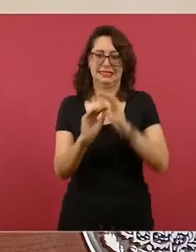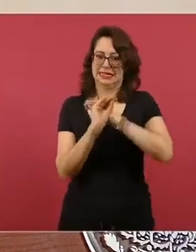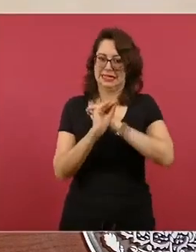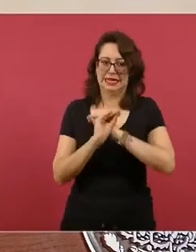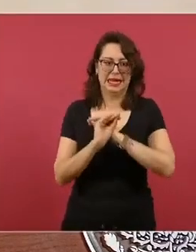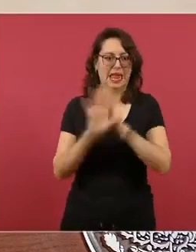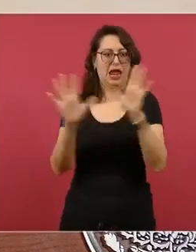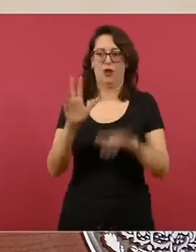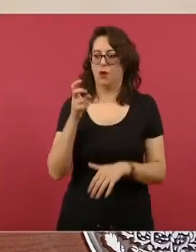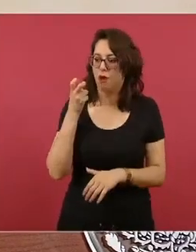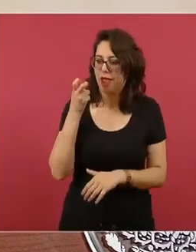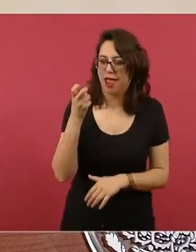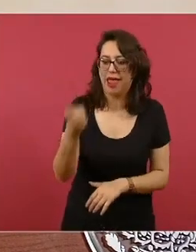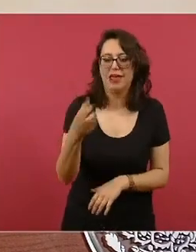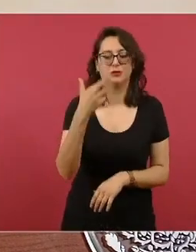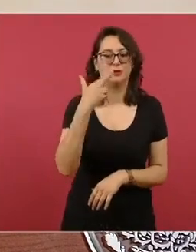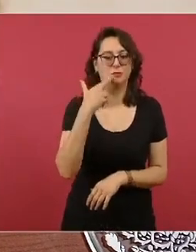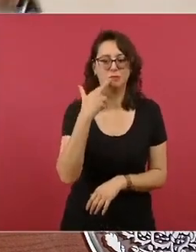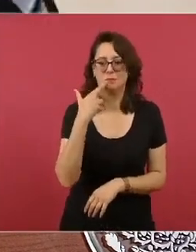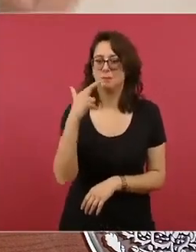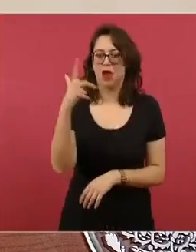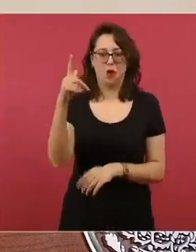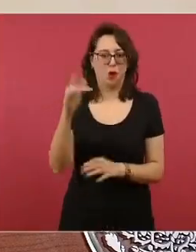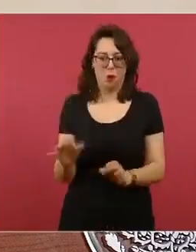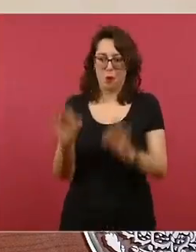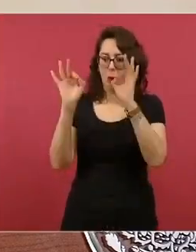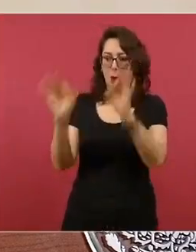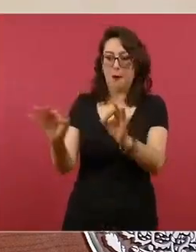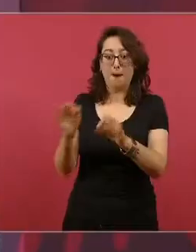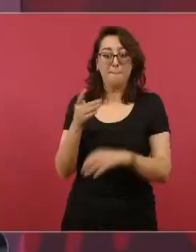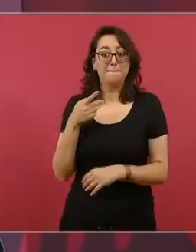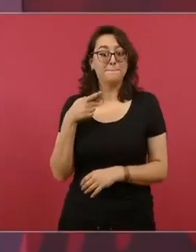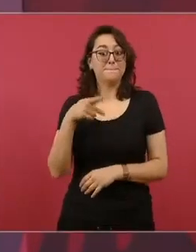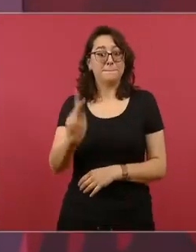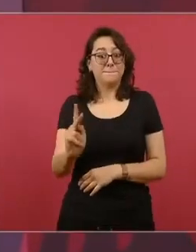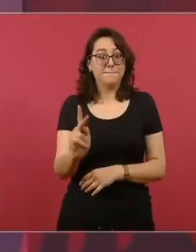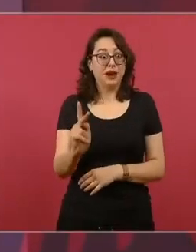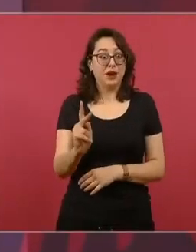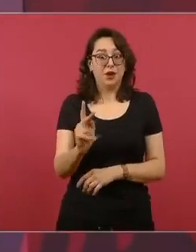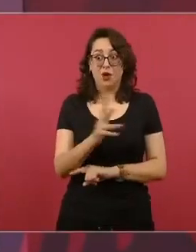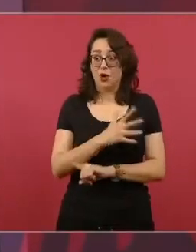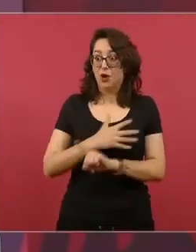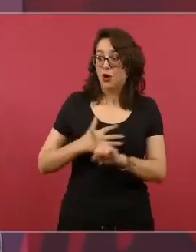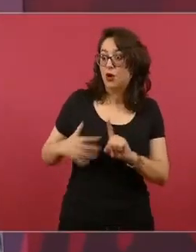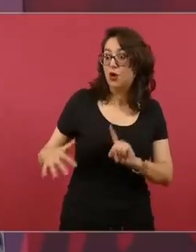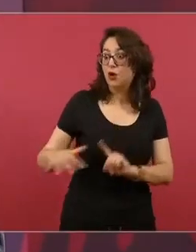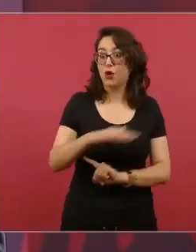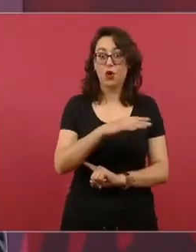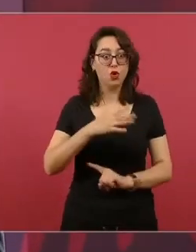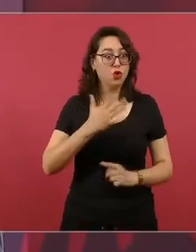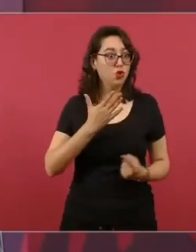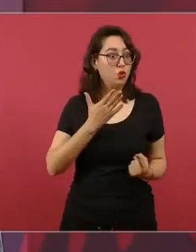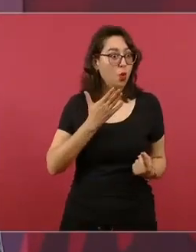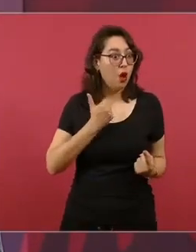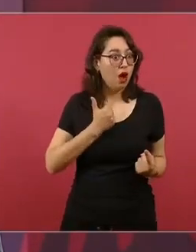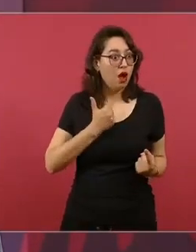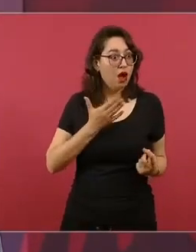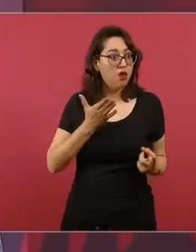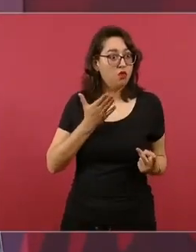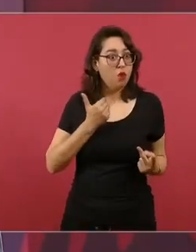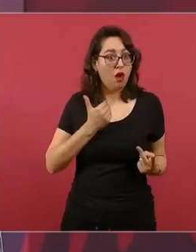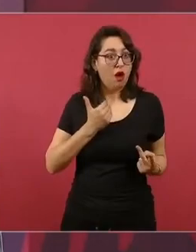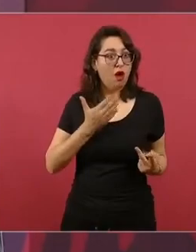y otras. Eso es lo ideal, pero en una sociedad como la nuestra, con tanta